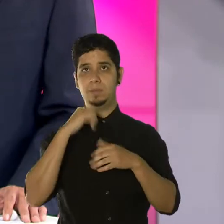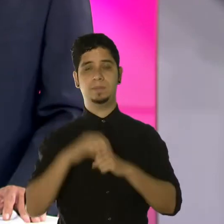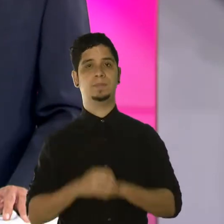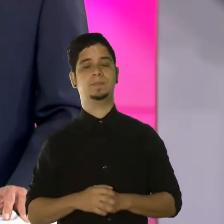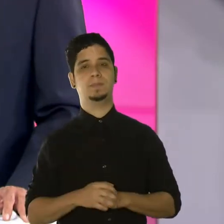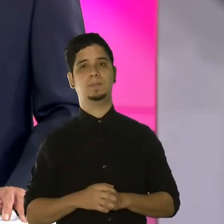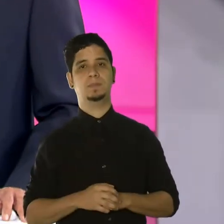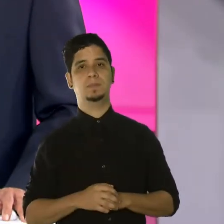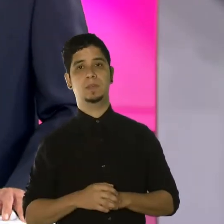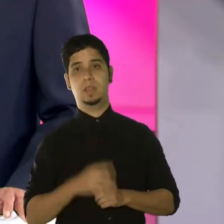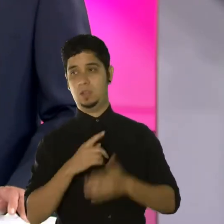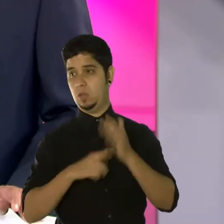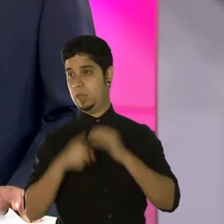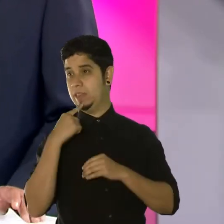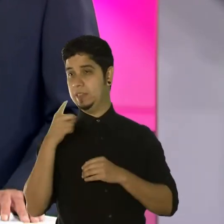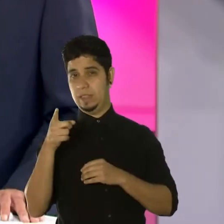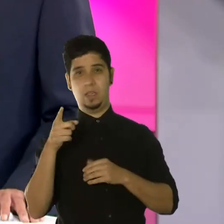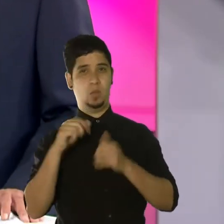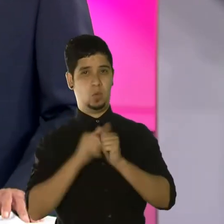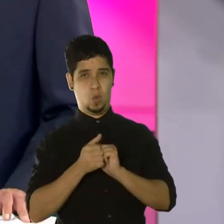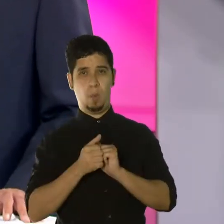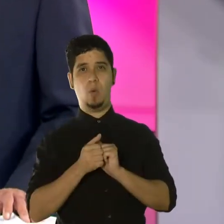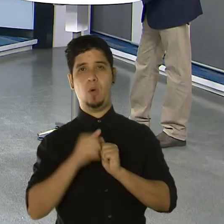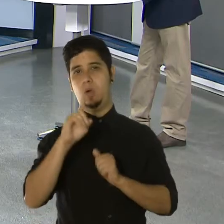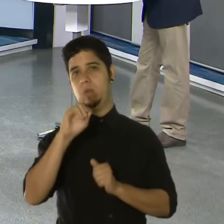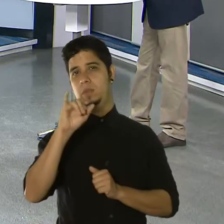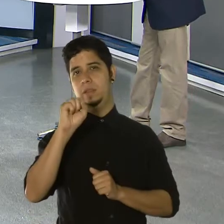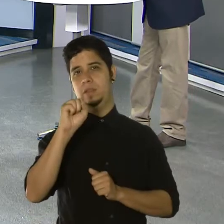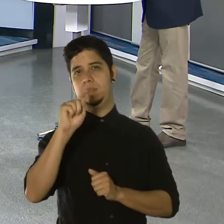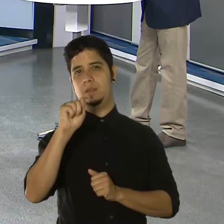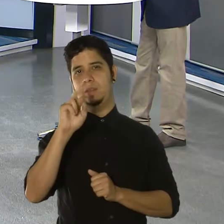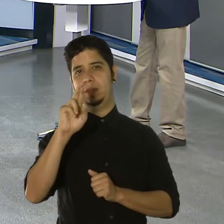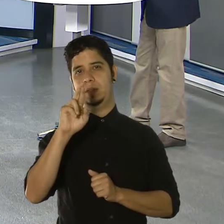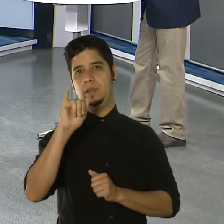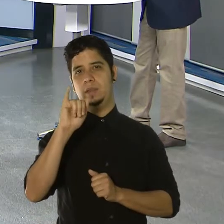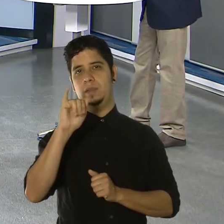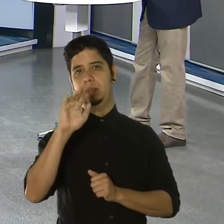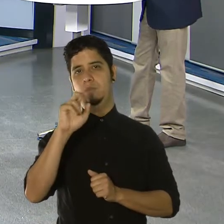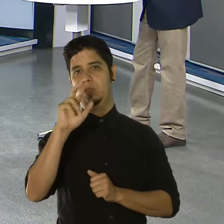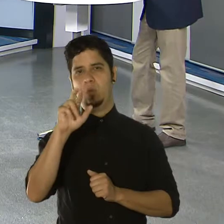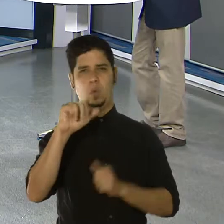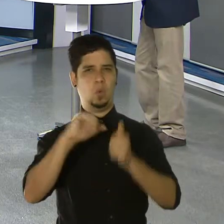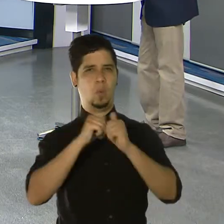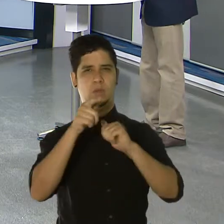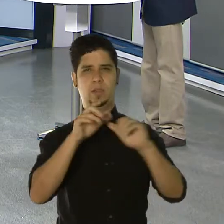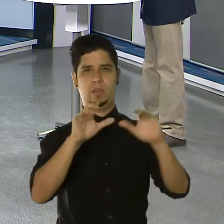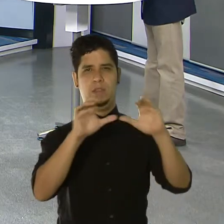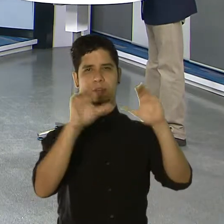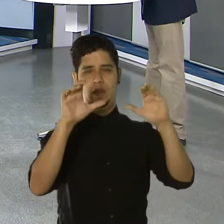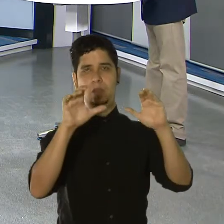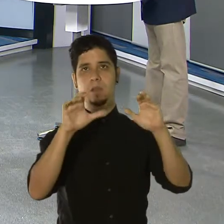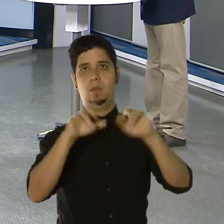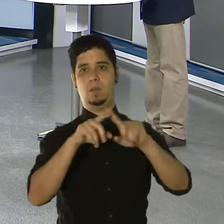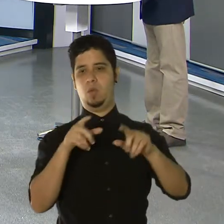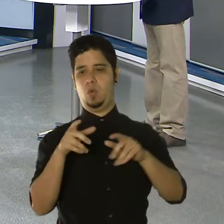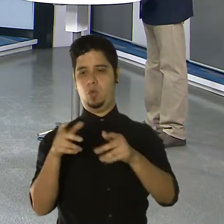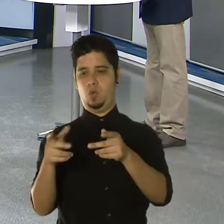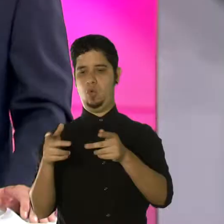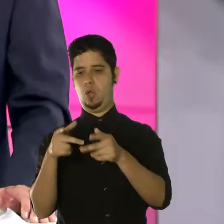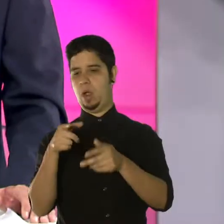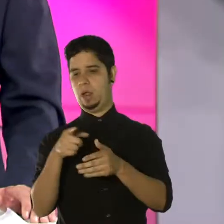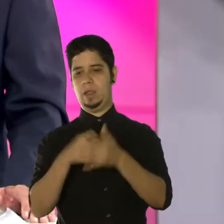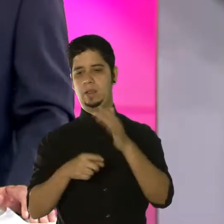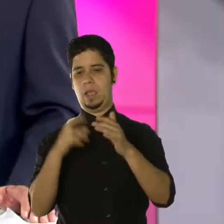la pregunta justamente a dónde, como distribuidor, cómo ustedes los tienen certificados, pero llega un punto muerto en donde ya